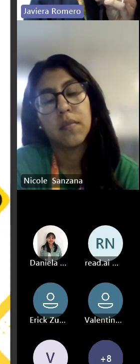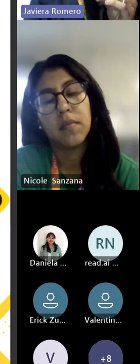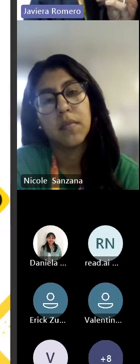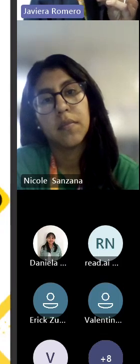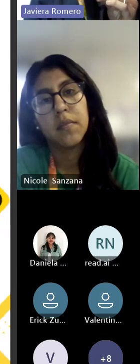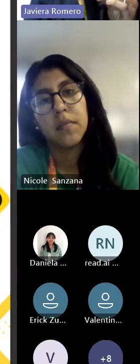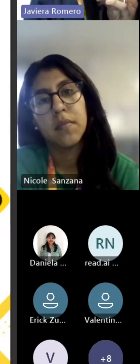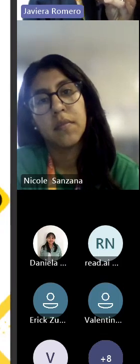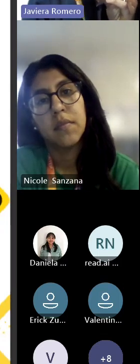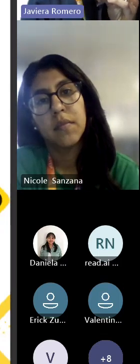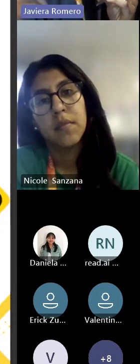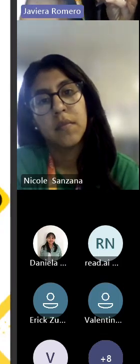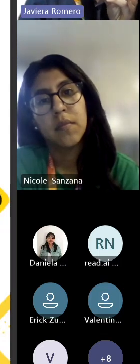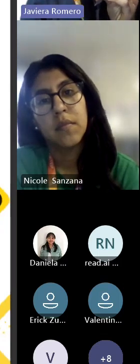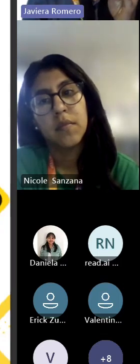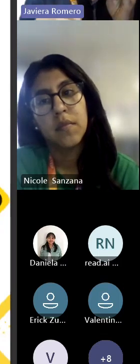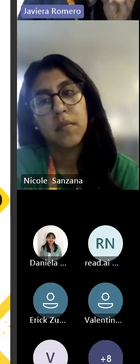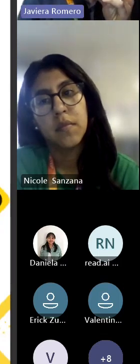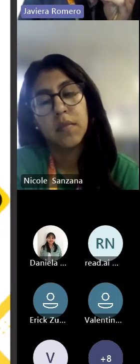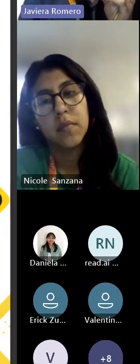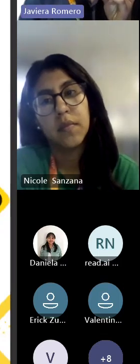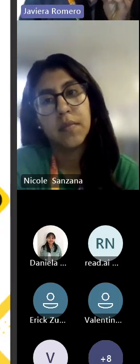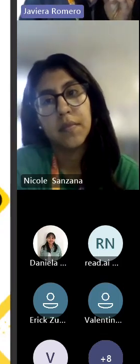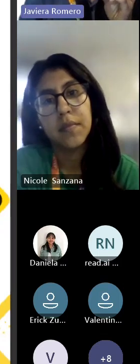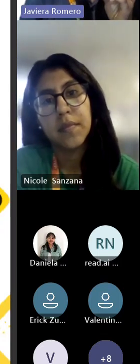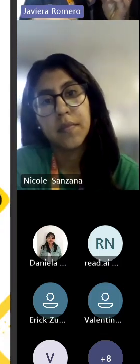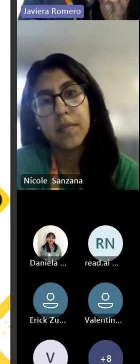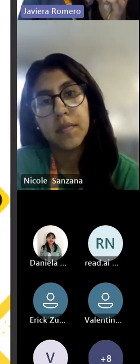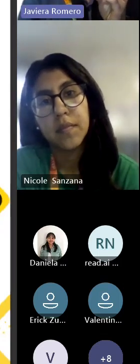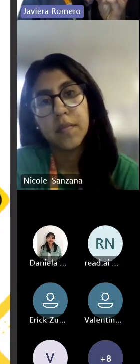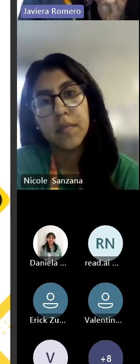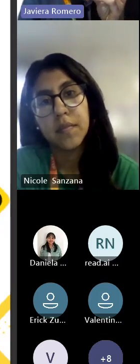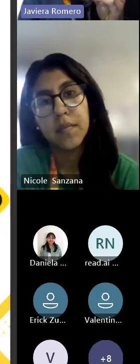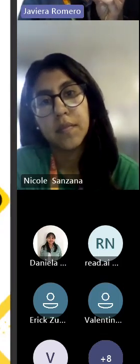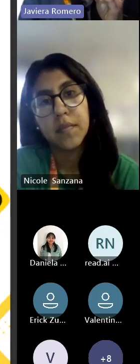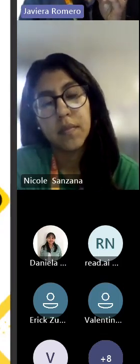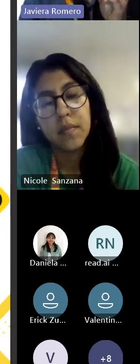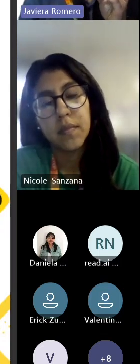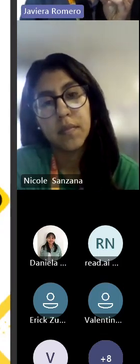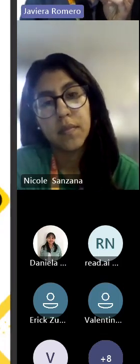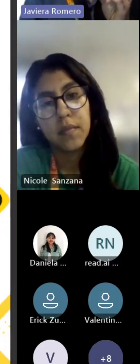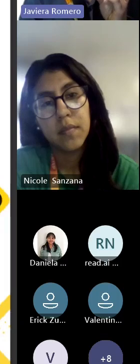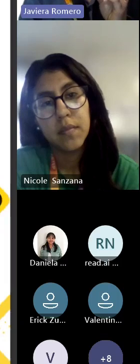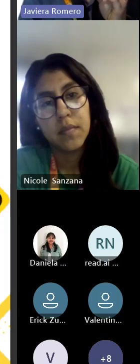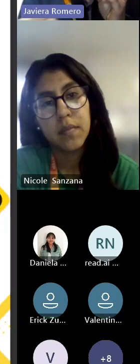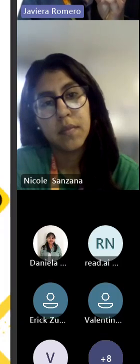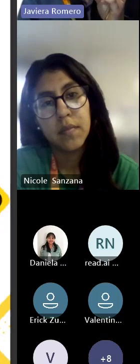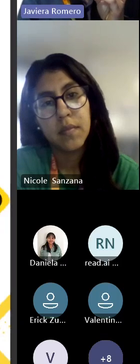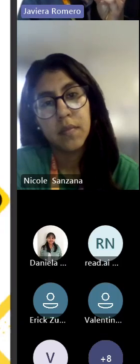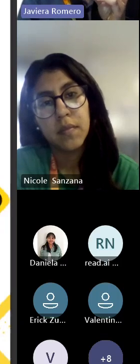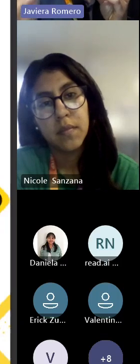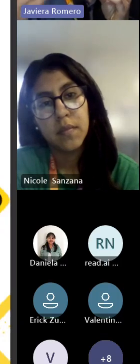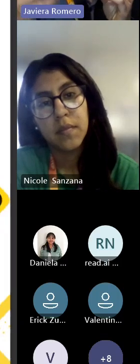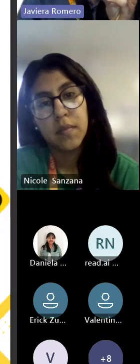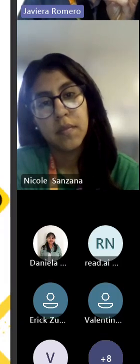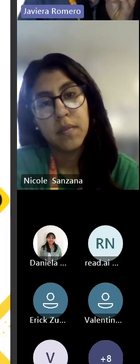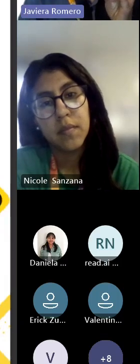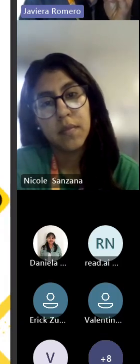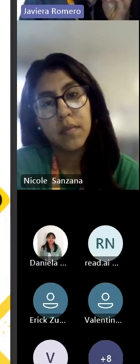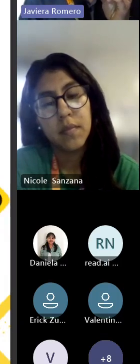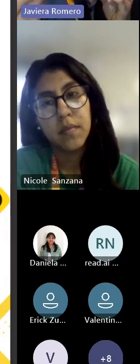autoimagen, ¿cierto? Y una baja importante en su autoestima, el abandono o descuido de sí mismo, ¿cierto? Por ejemplo, en elementos como